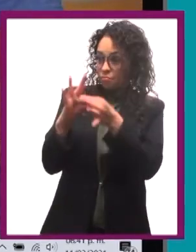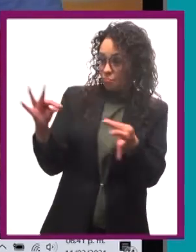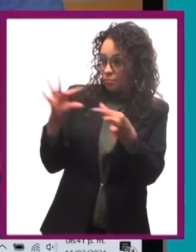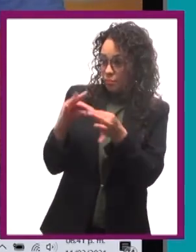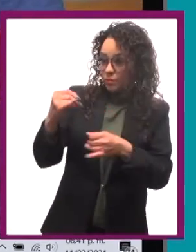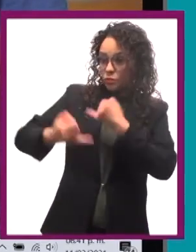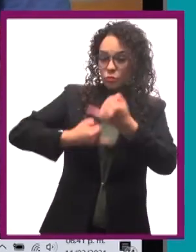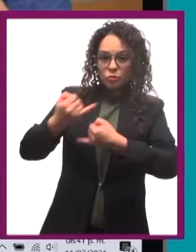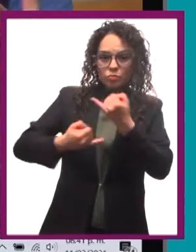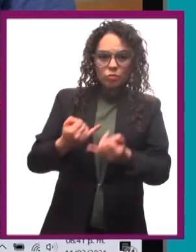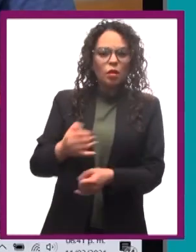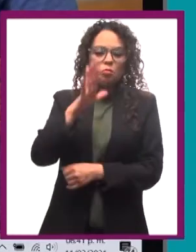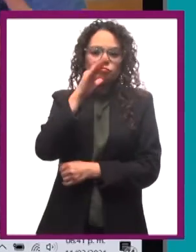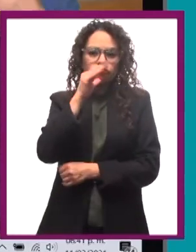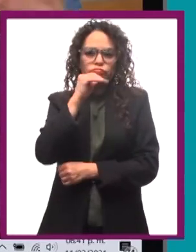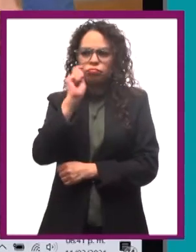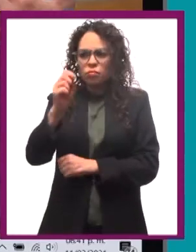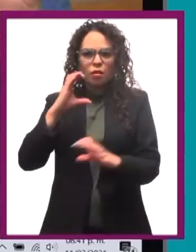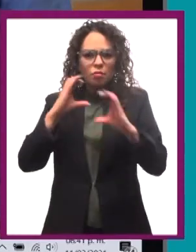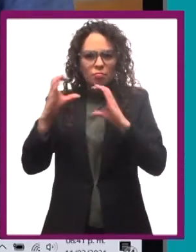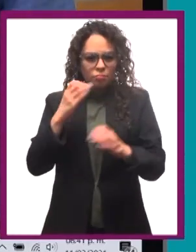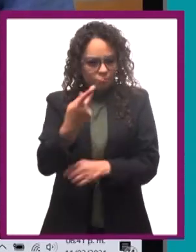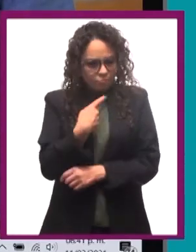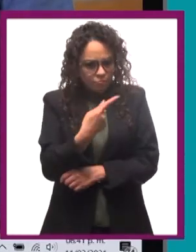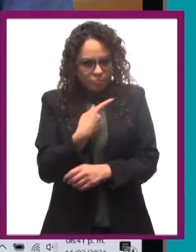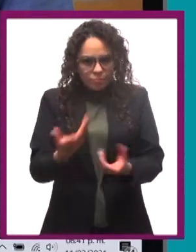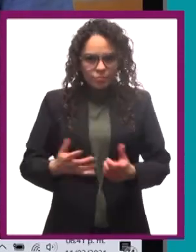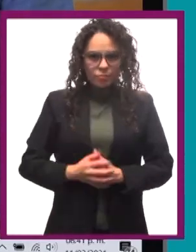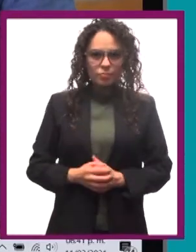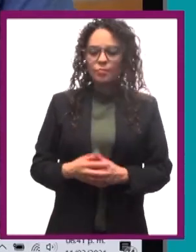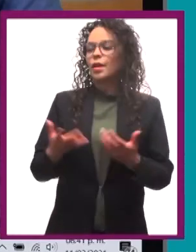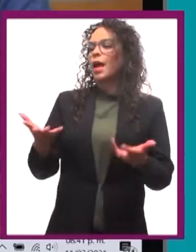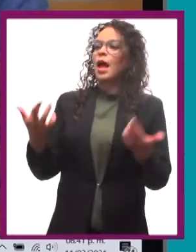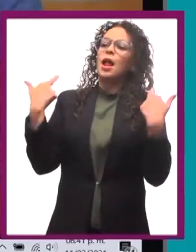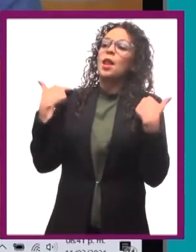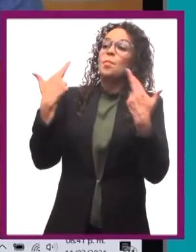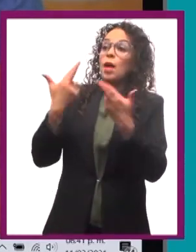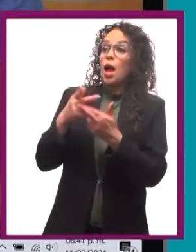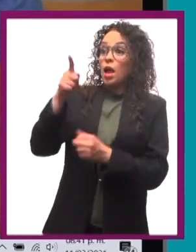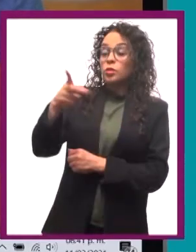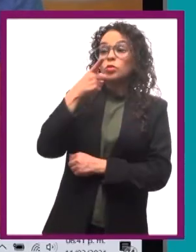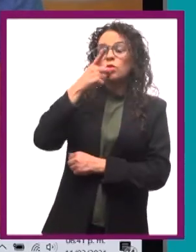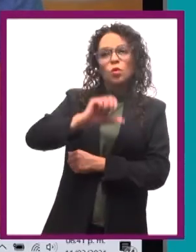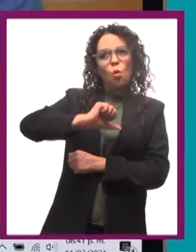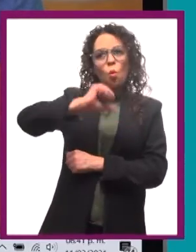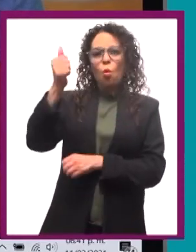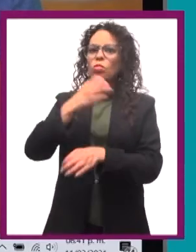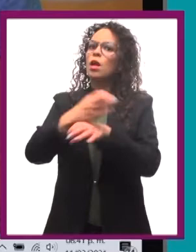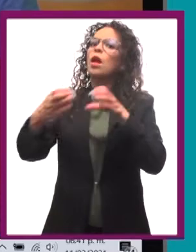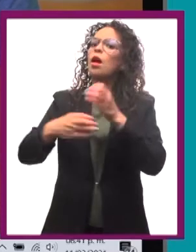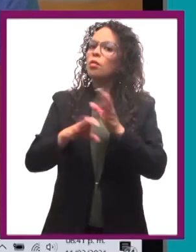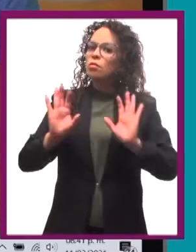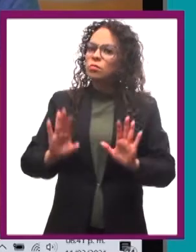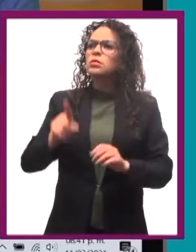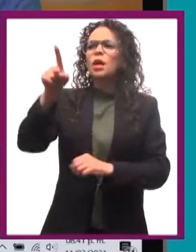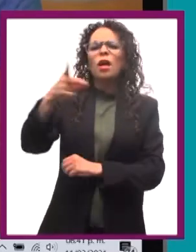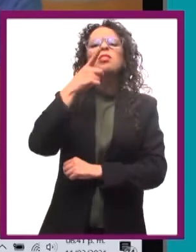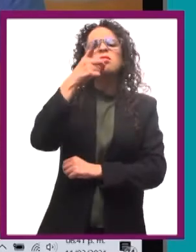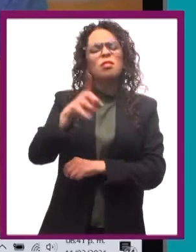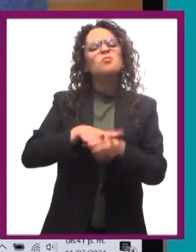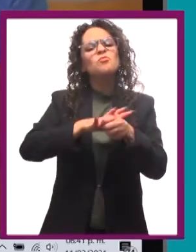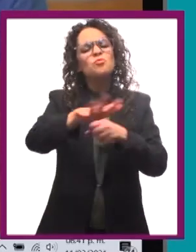hablando o que el juego estropea nuestra comunicación. Bueno, el maestro Albarrán dice todo lo contrario. A